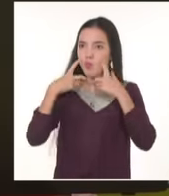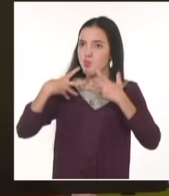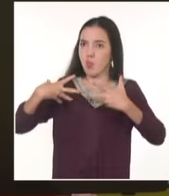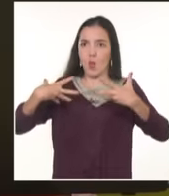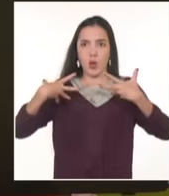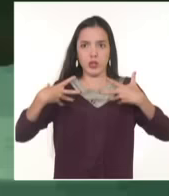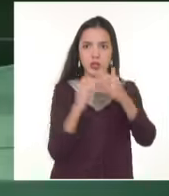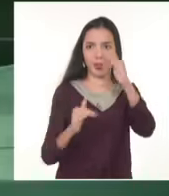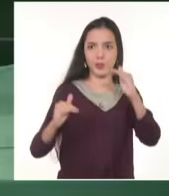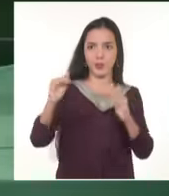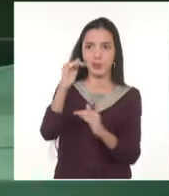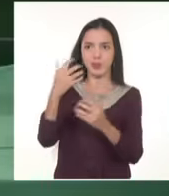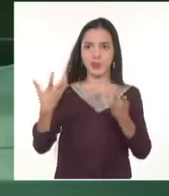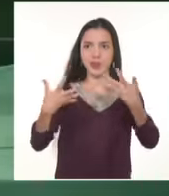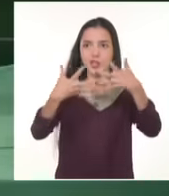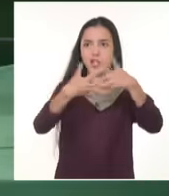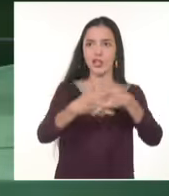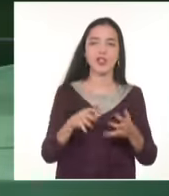de Cuba.